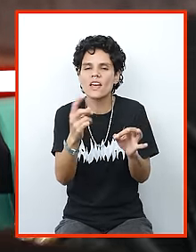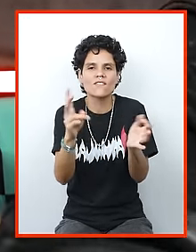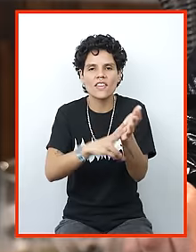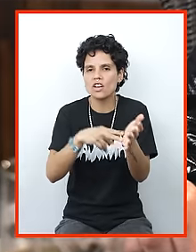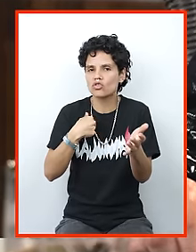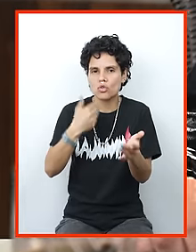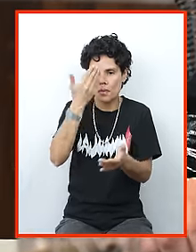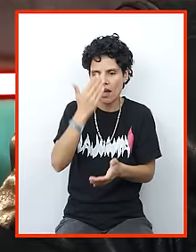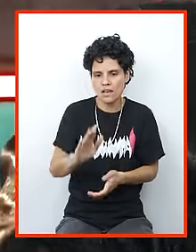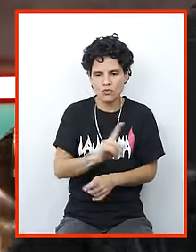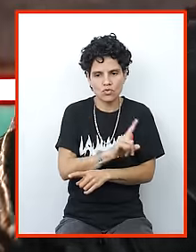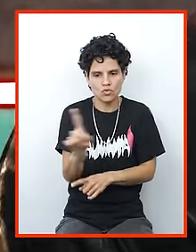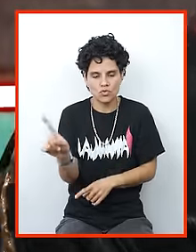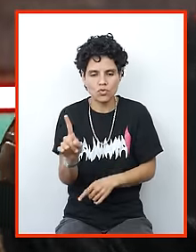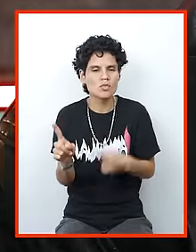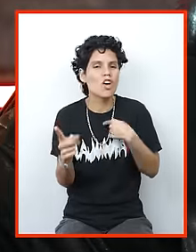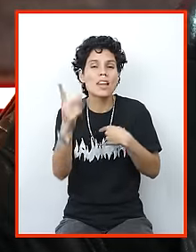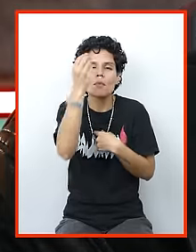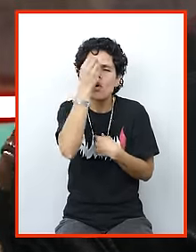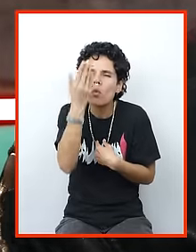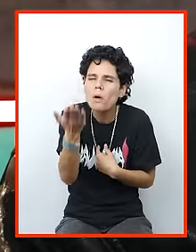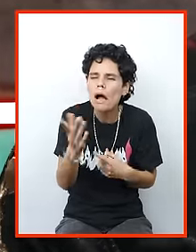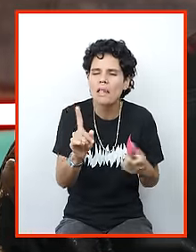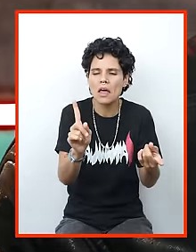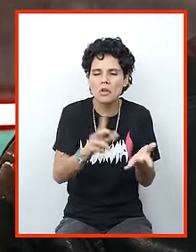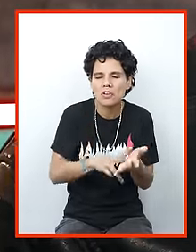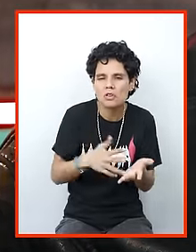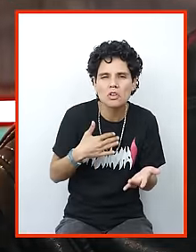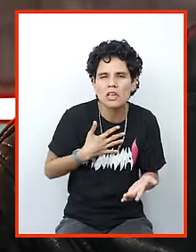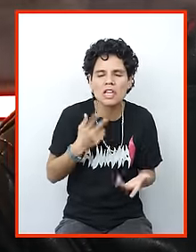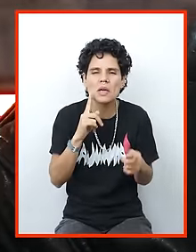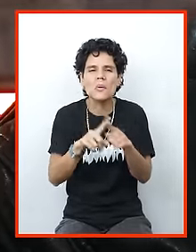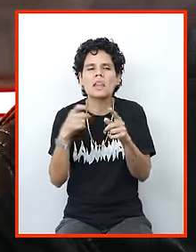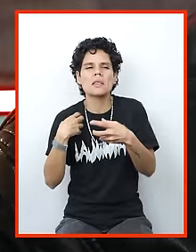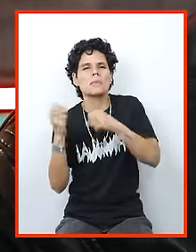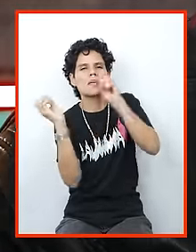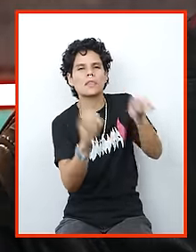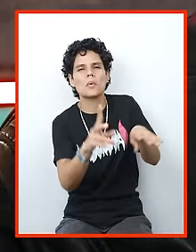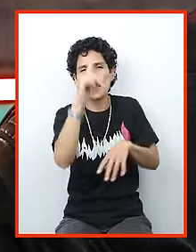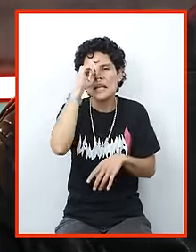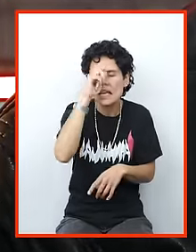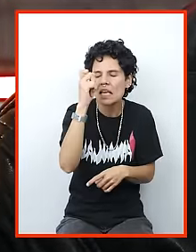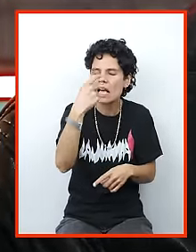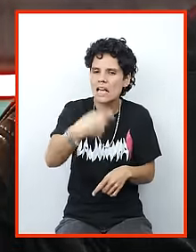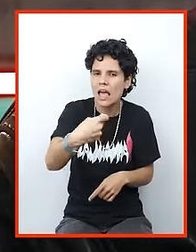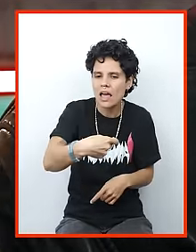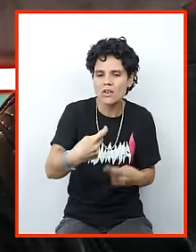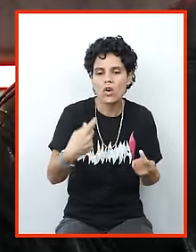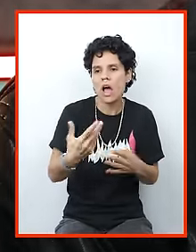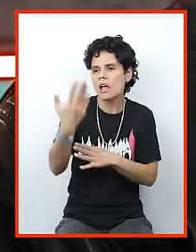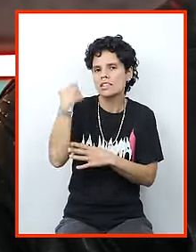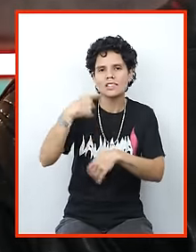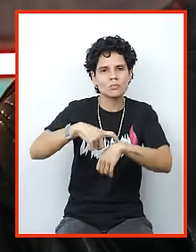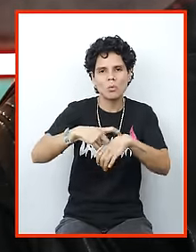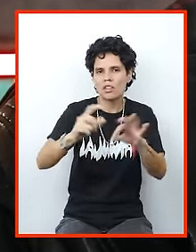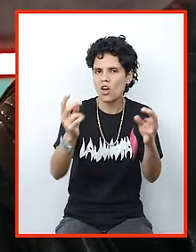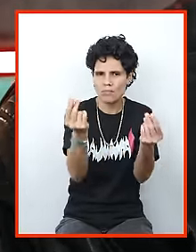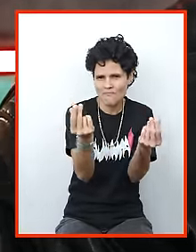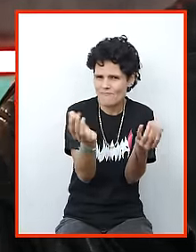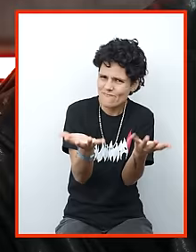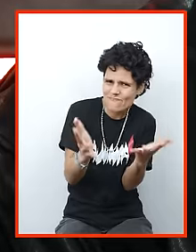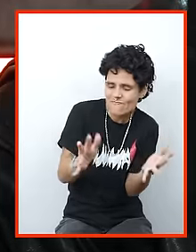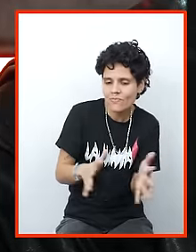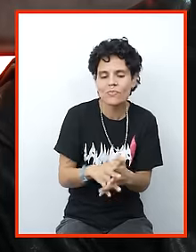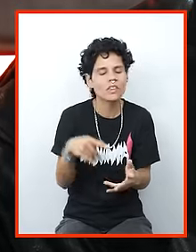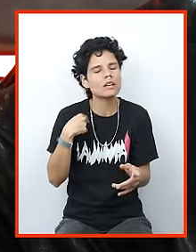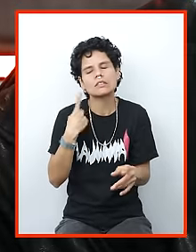dije... Estoy mal. Claro, estoy mal, porque no quería preocuparla y porque sí. Igual, no sé, porque te manden una clínica, una weá así, igual terrible caro, no pasa nada. Y no estábamos en ese momento para